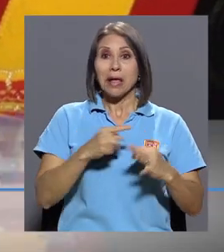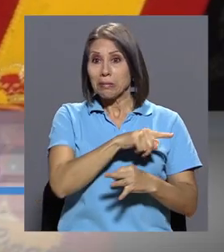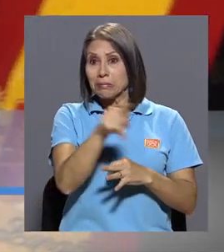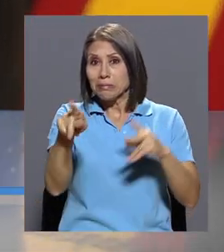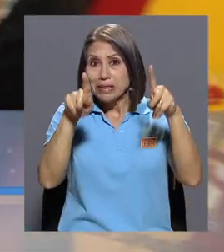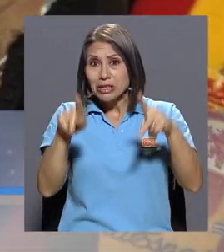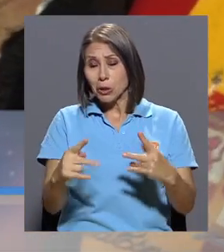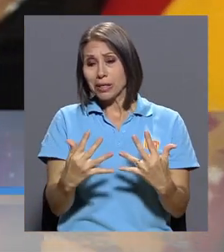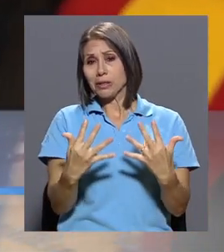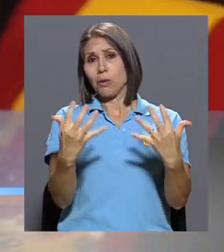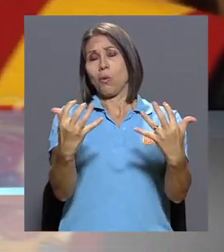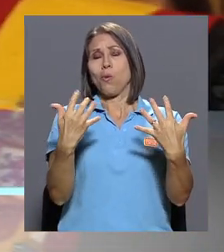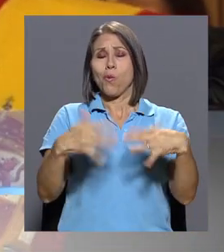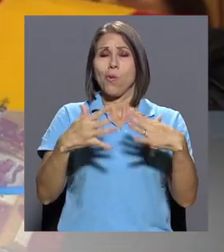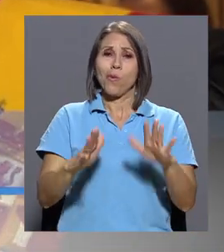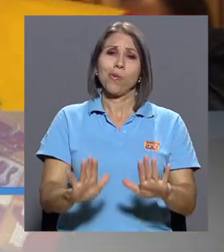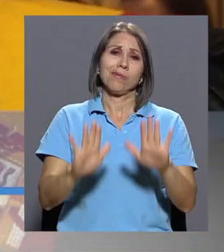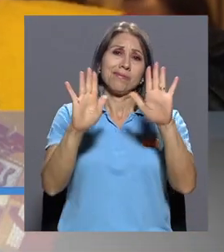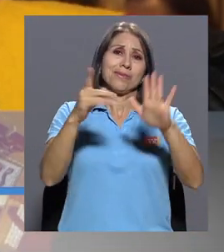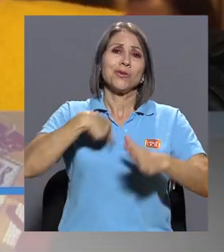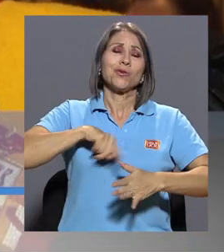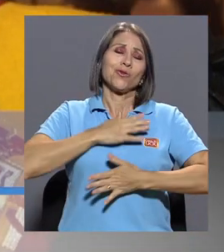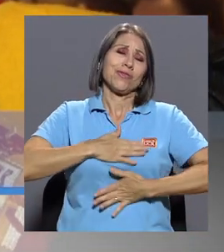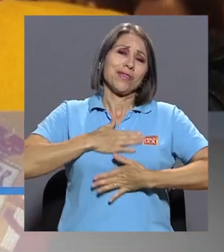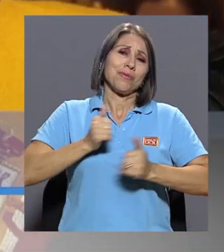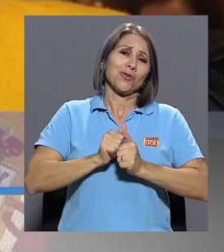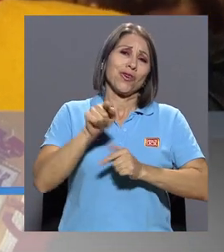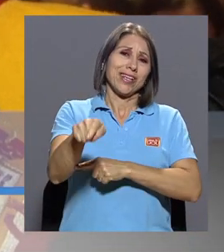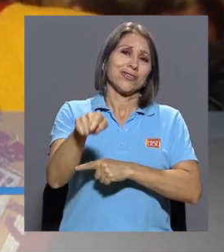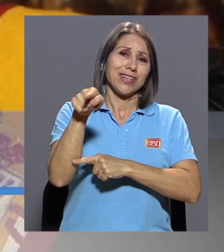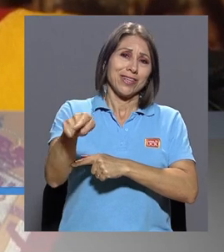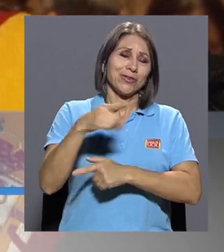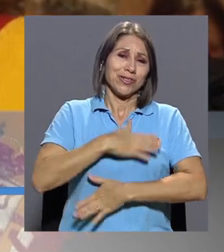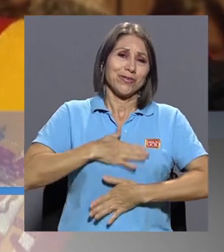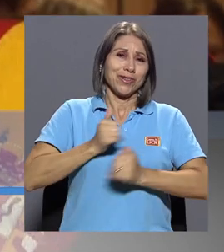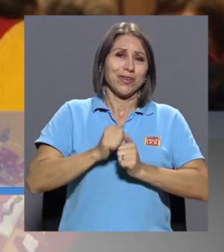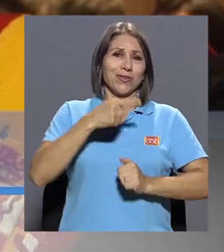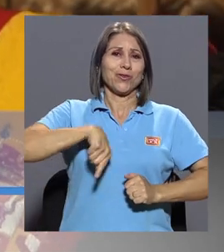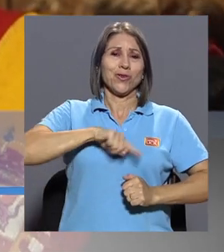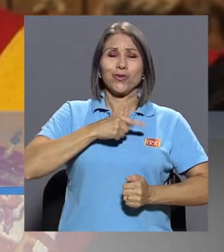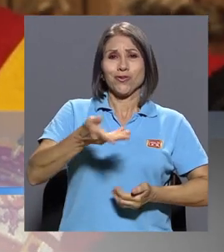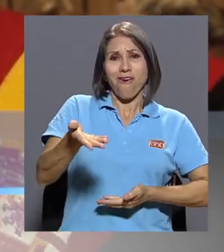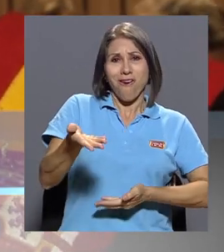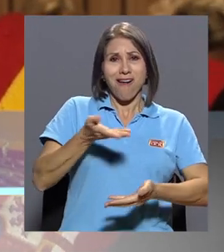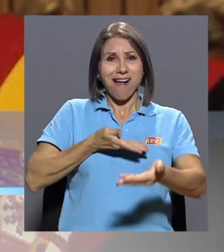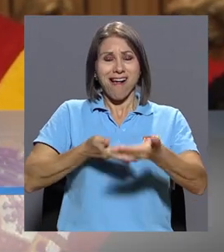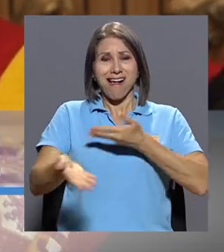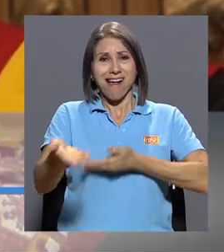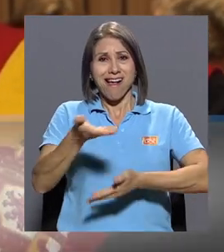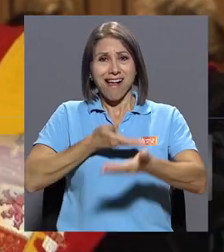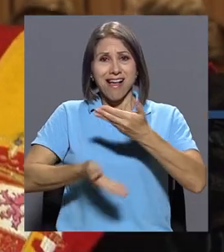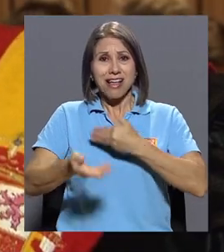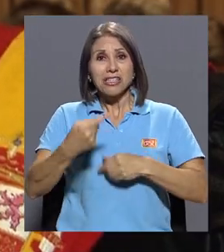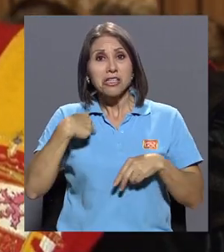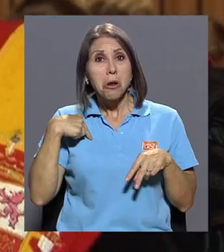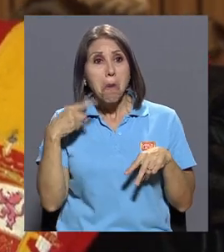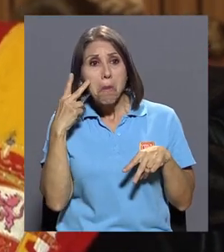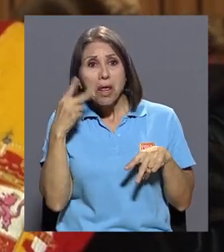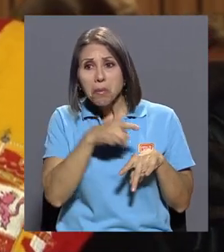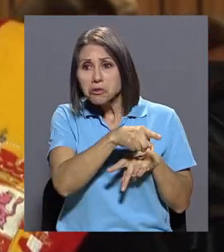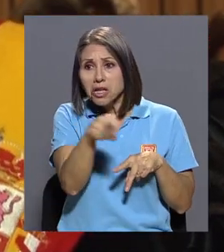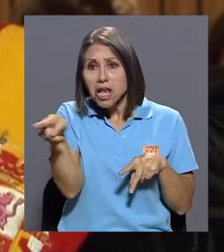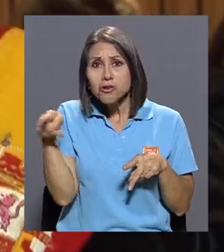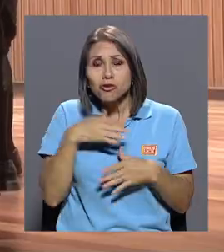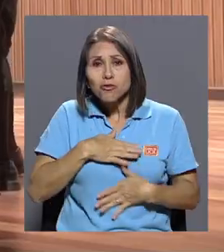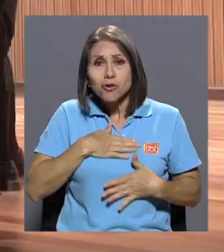maravilla. Nosotros disfrutamos con el público disfruta con nosotros y nosotros con el público. Si no viéramos que el público disfruta, nosotros